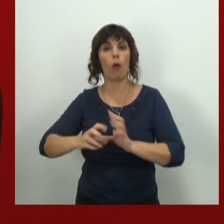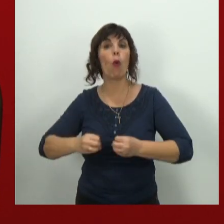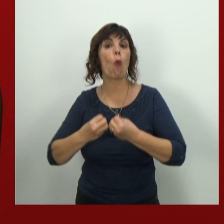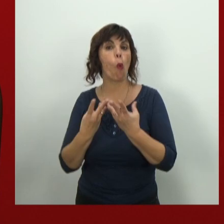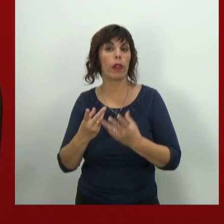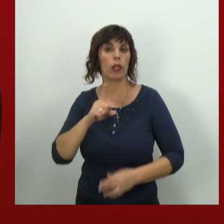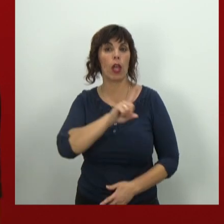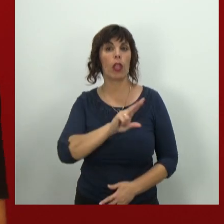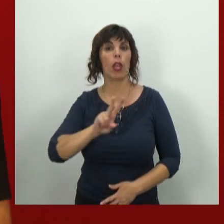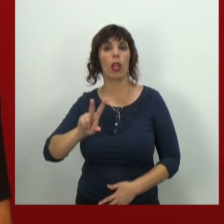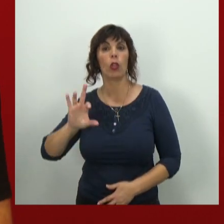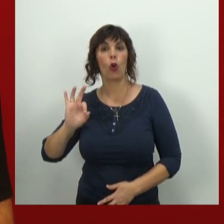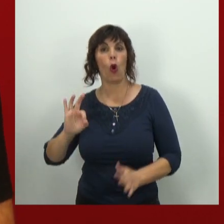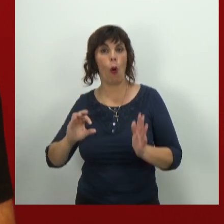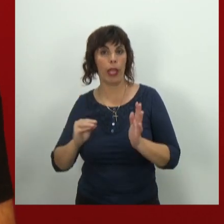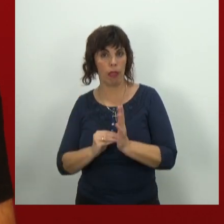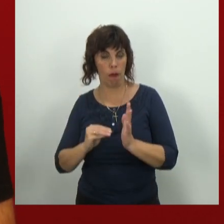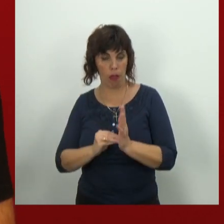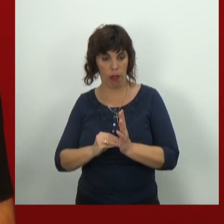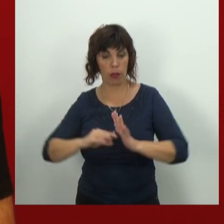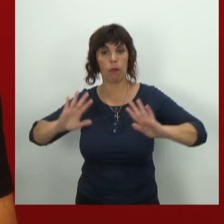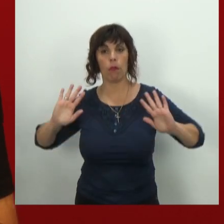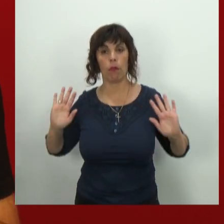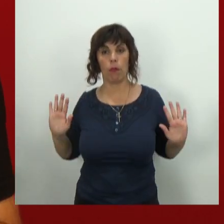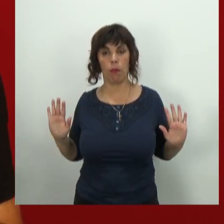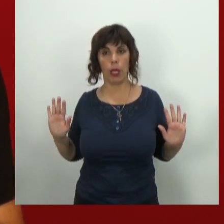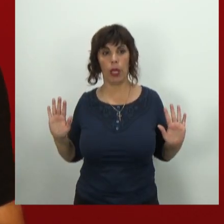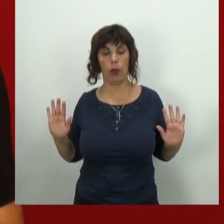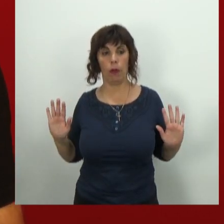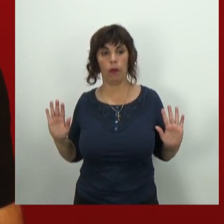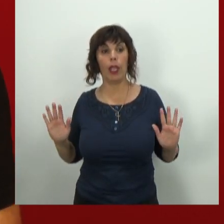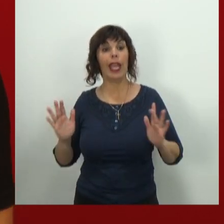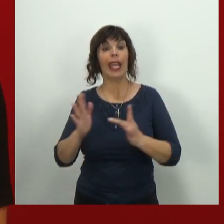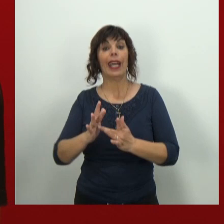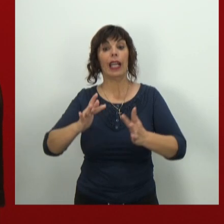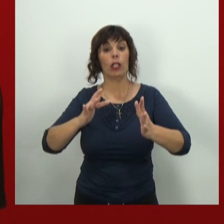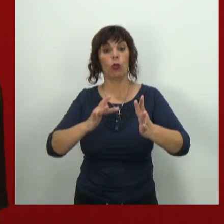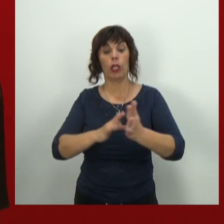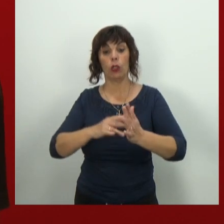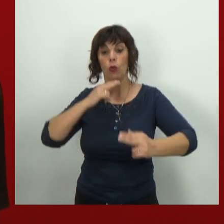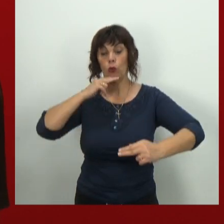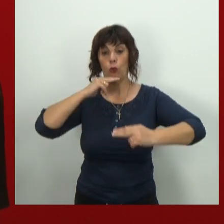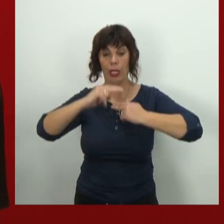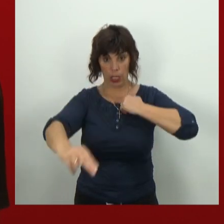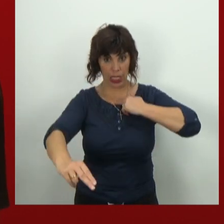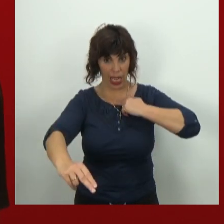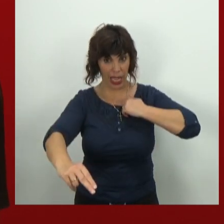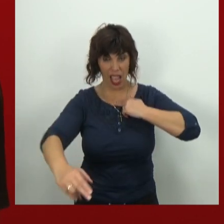Pero su mensaje a las multitudes, a sus discípulos,